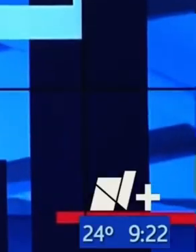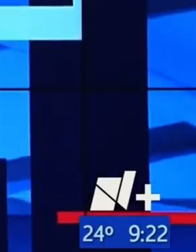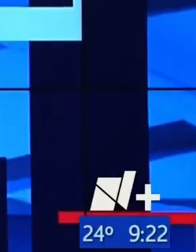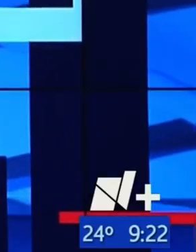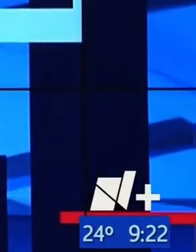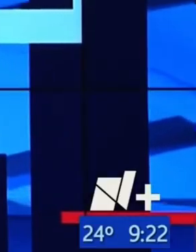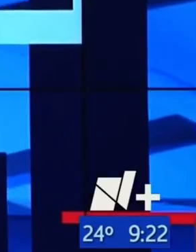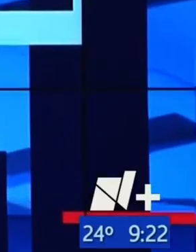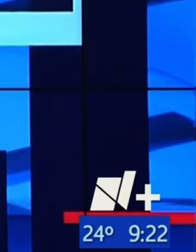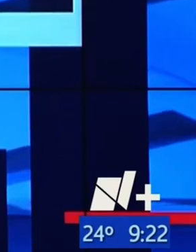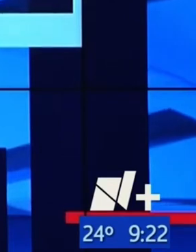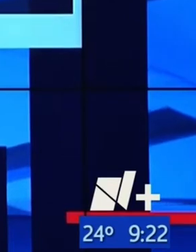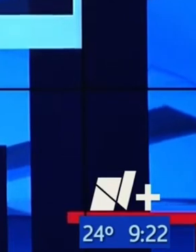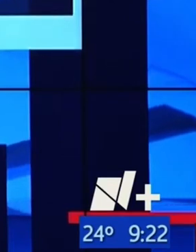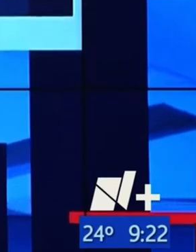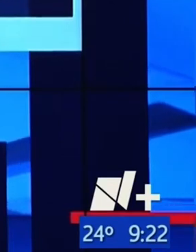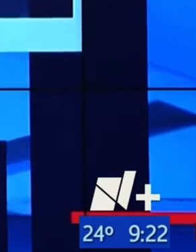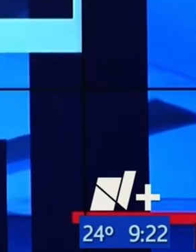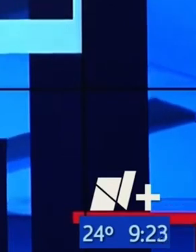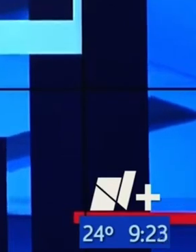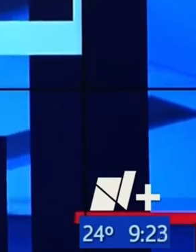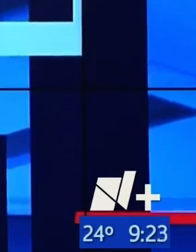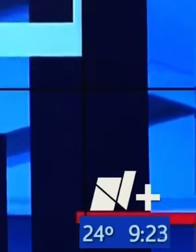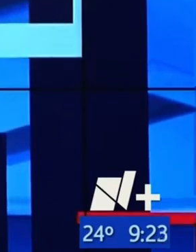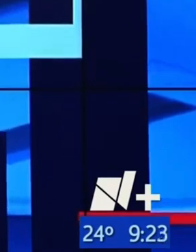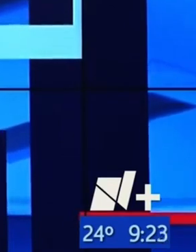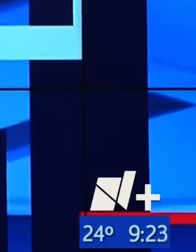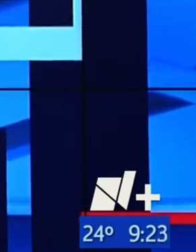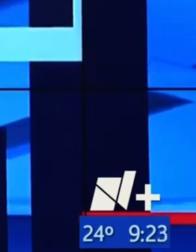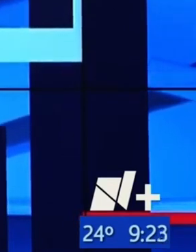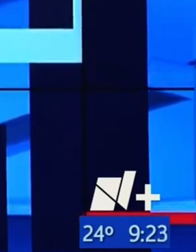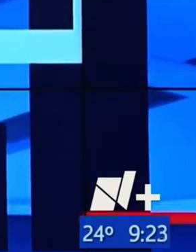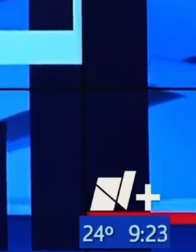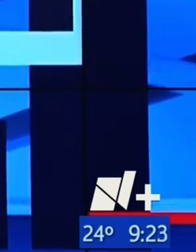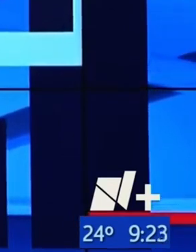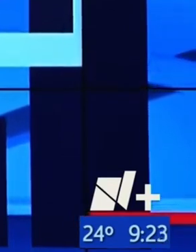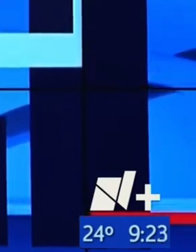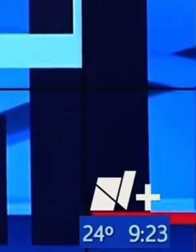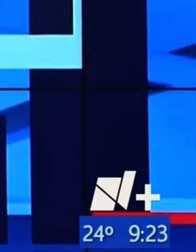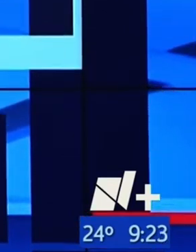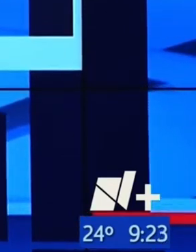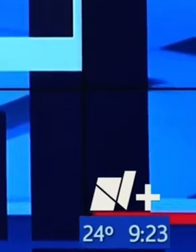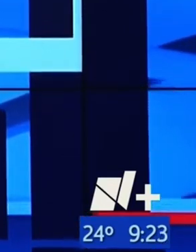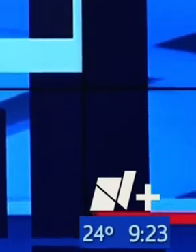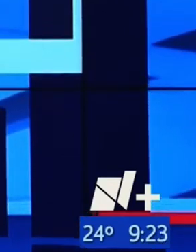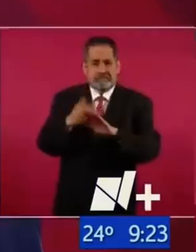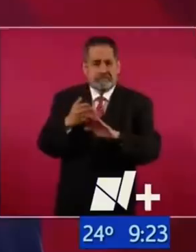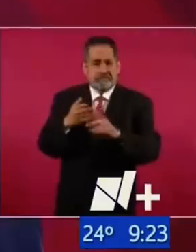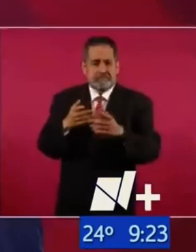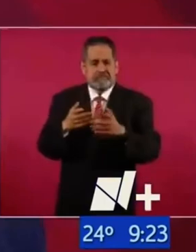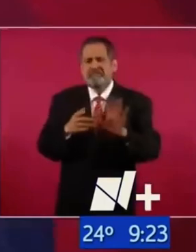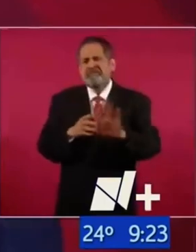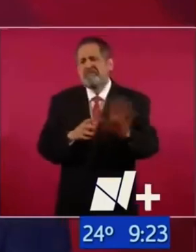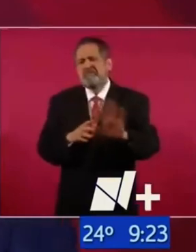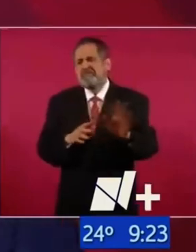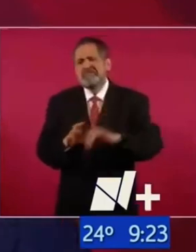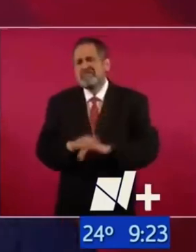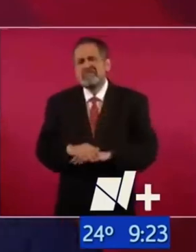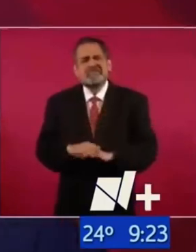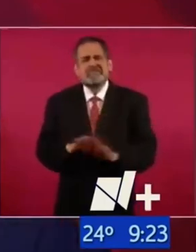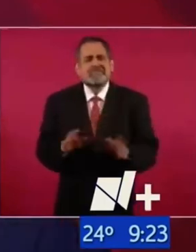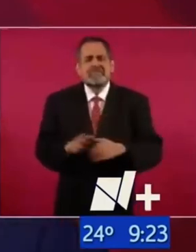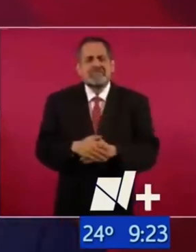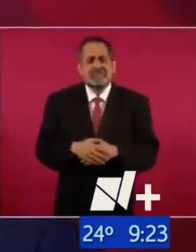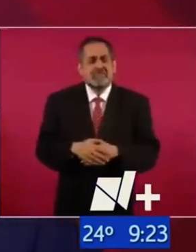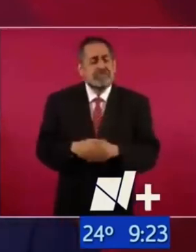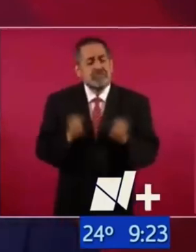de prensa del presidente López Obrador, por supuesto, fue uno de los temas que se abordaron y esta fue su respuesta. No, para nada. Es